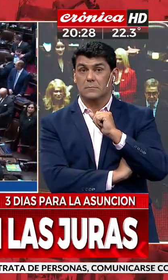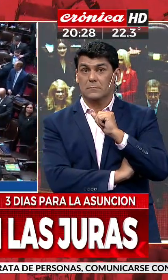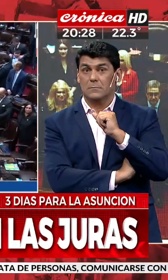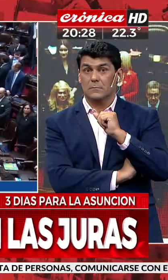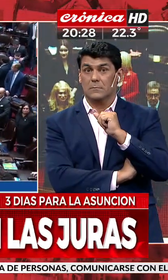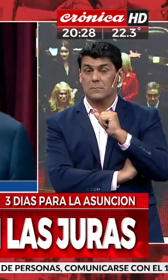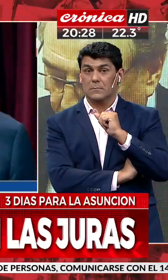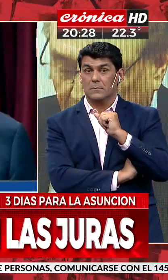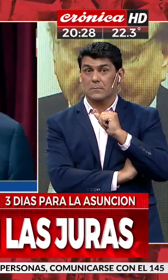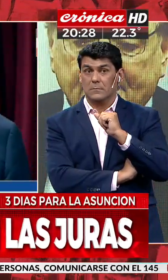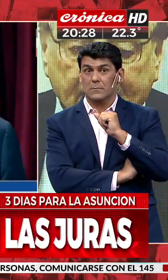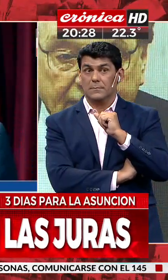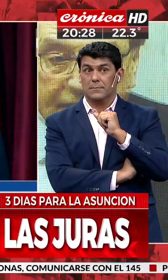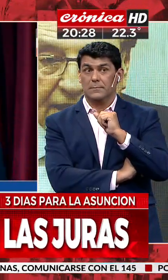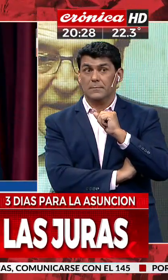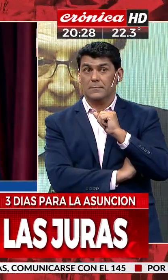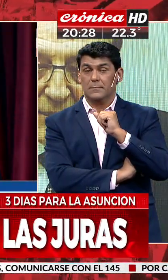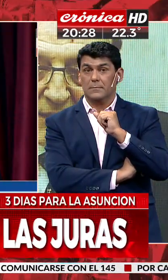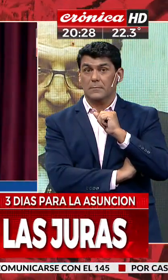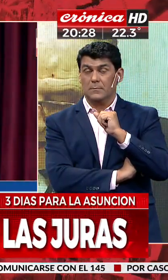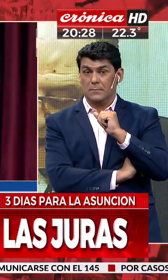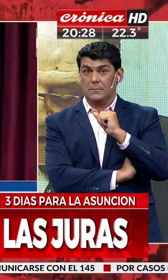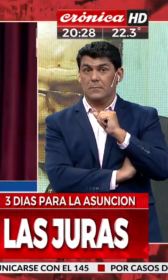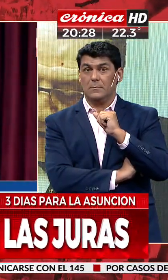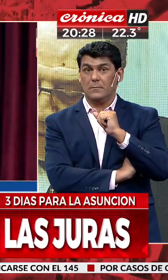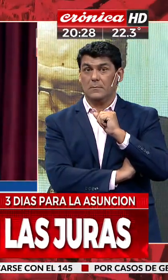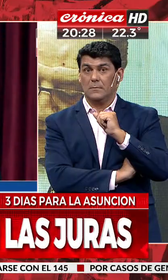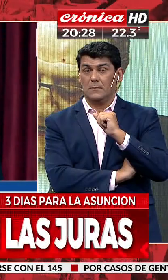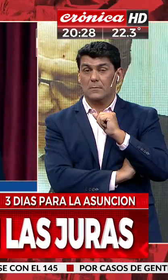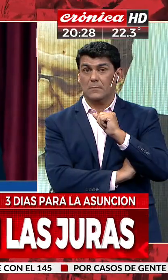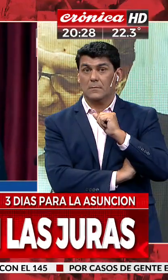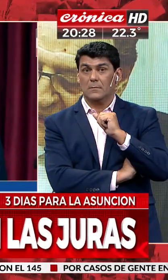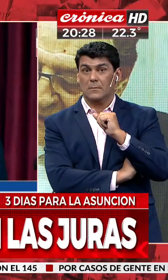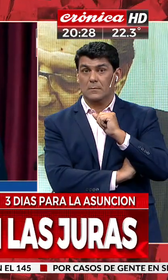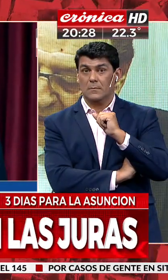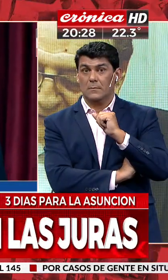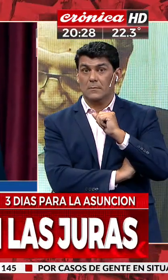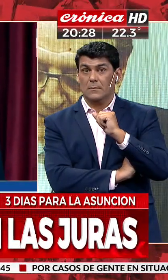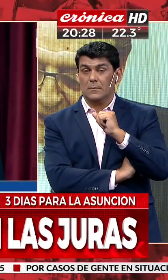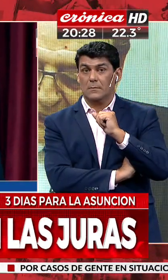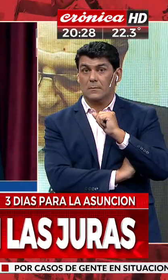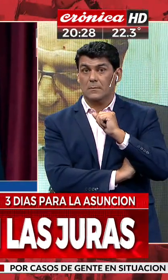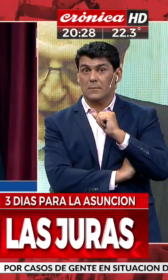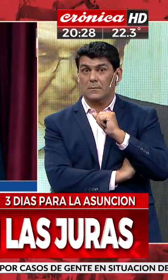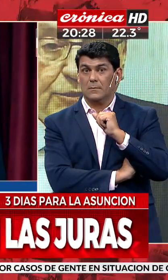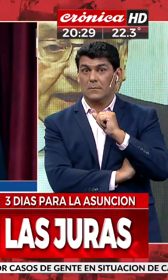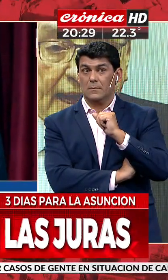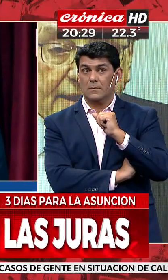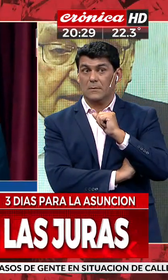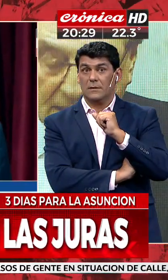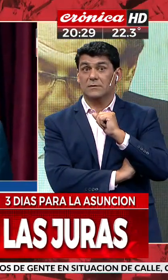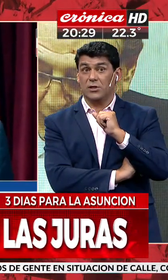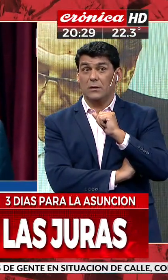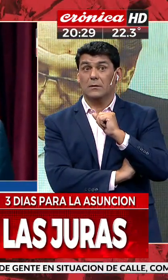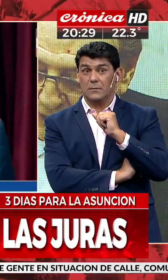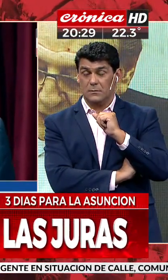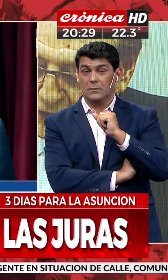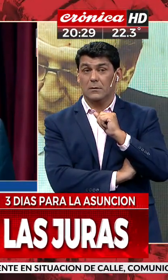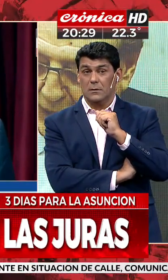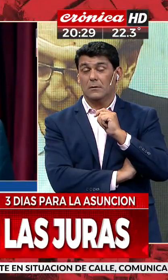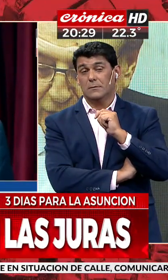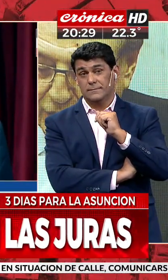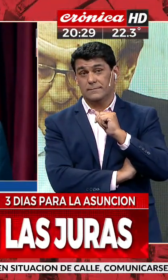Avanza, está constituido por actores muy heterogéneos. Lilia Lemoine se la bautizó en algún momento en las redes Lilia Limona, por la cantidad